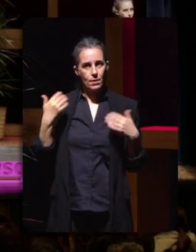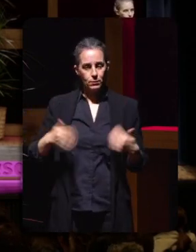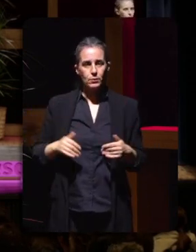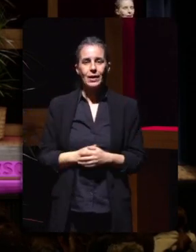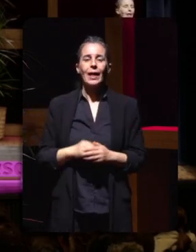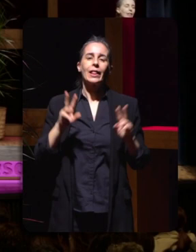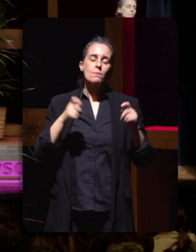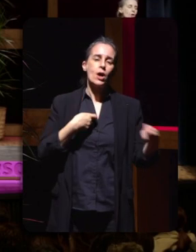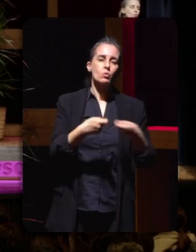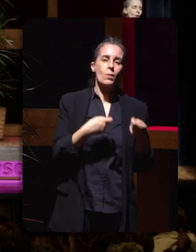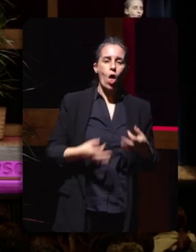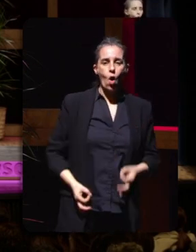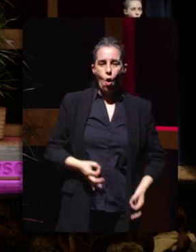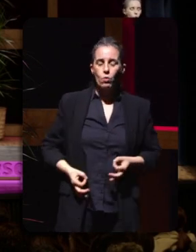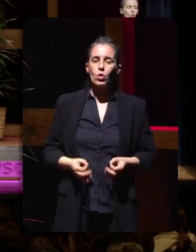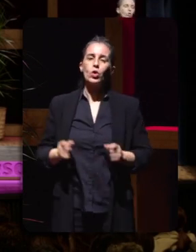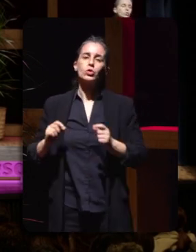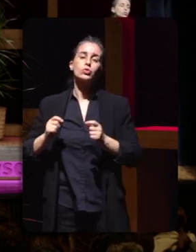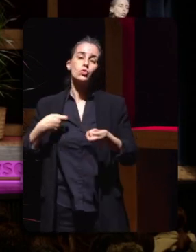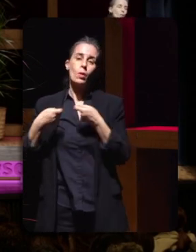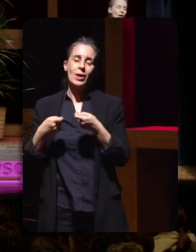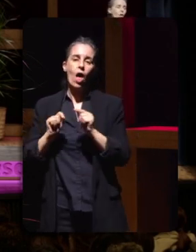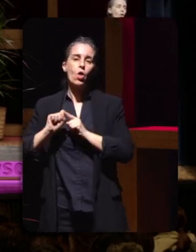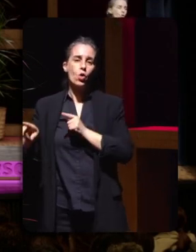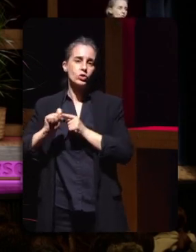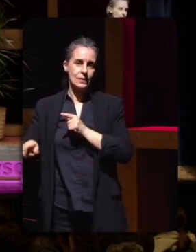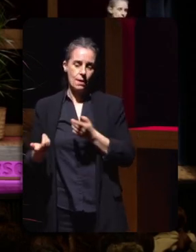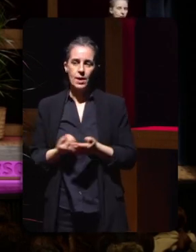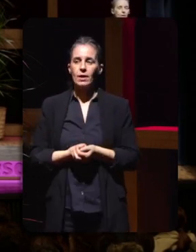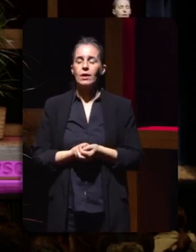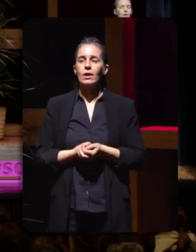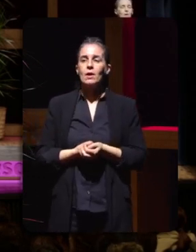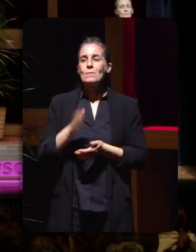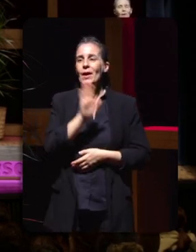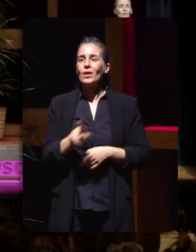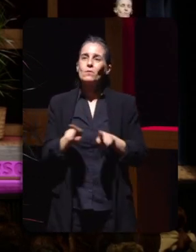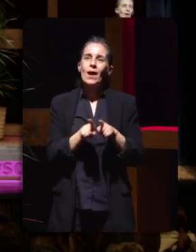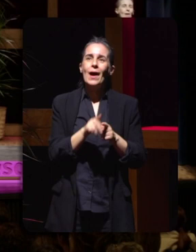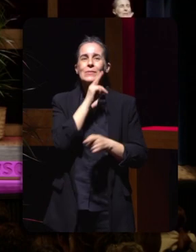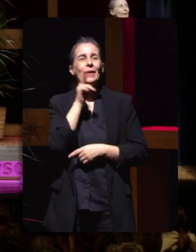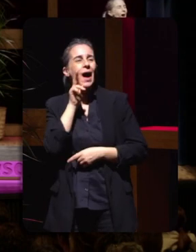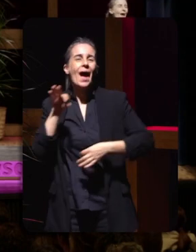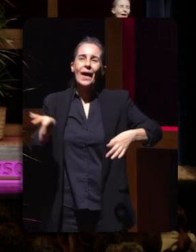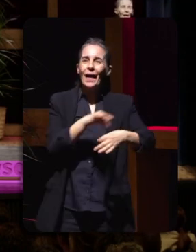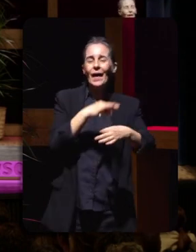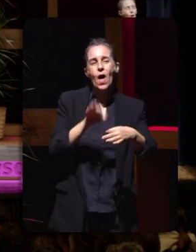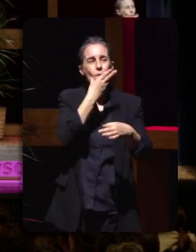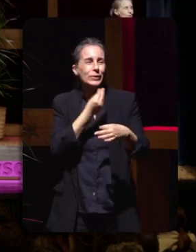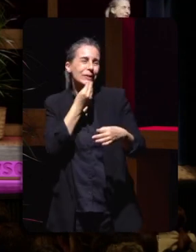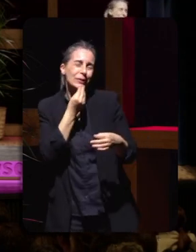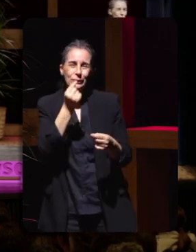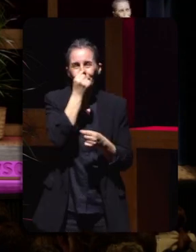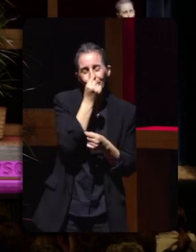de óvulos supermercados de semen que parece que la maternidad de Nueva potitos violines niños que va que va